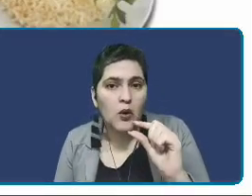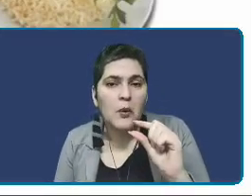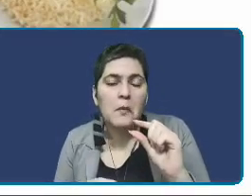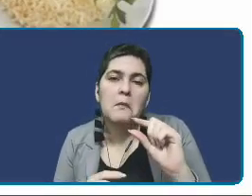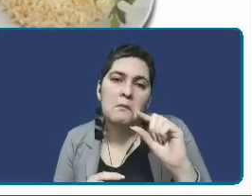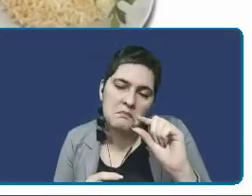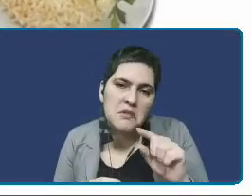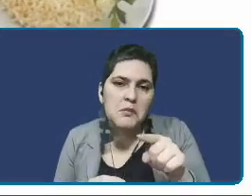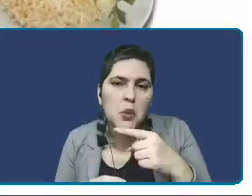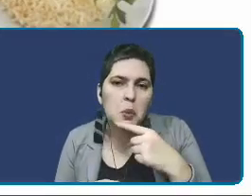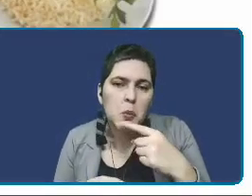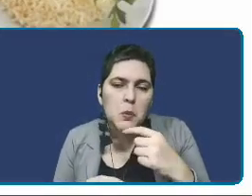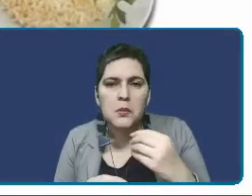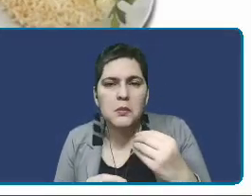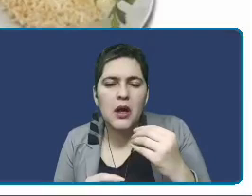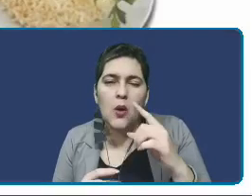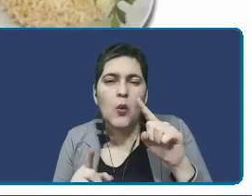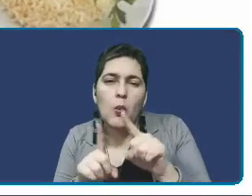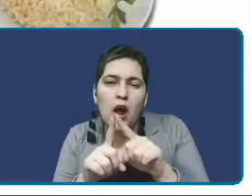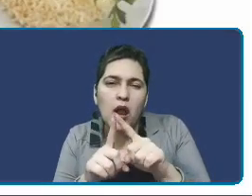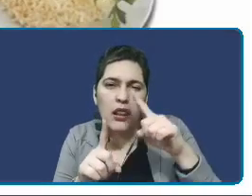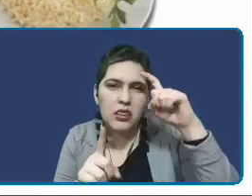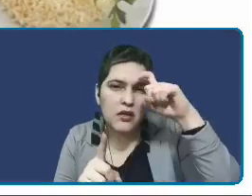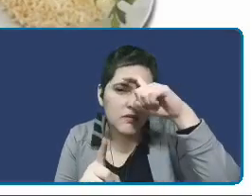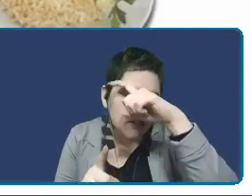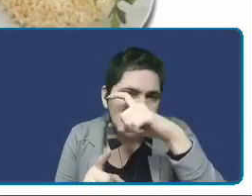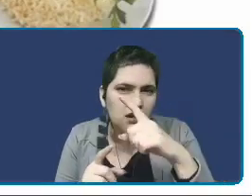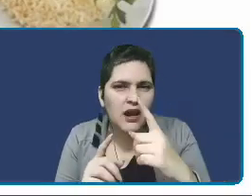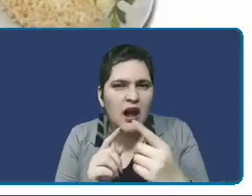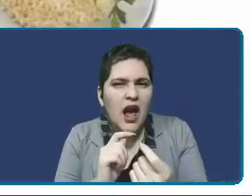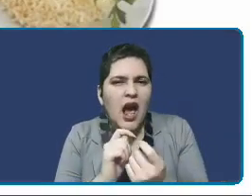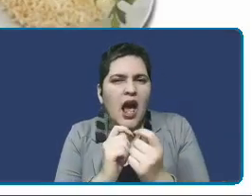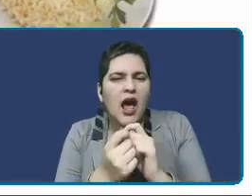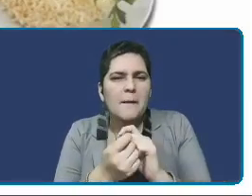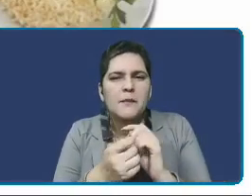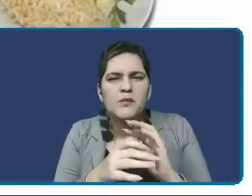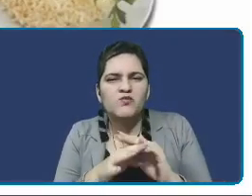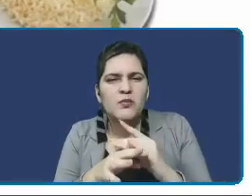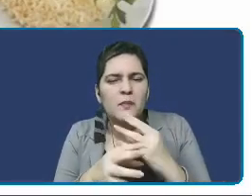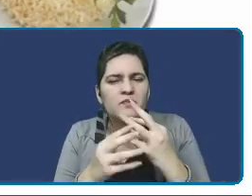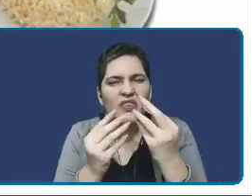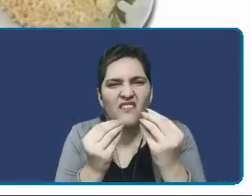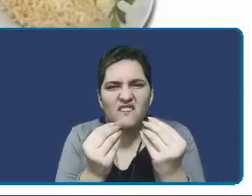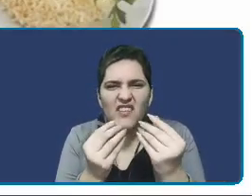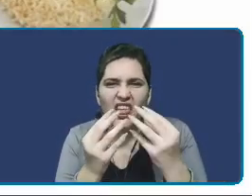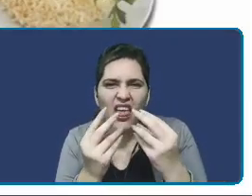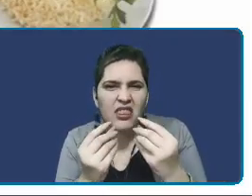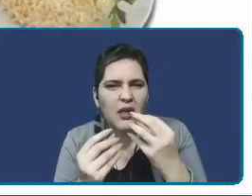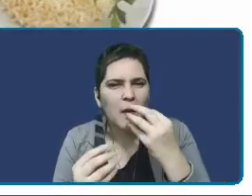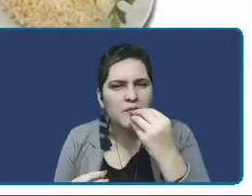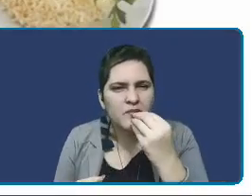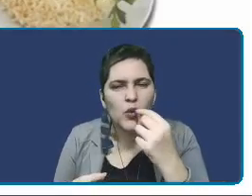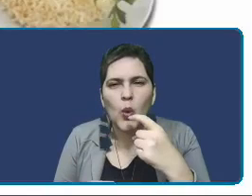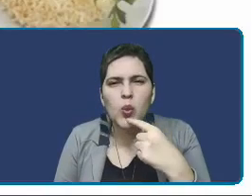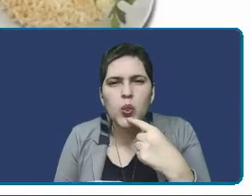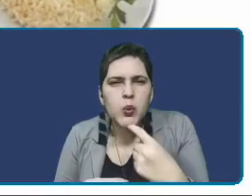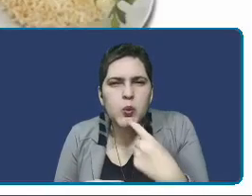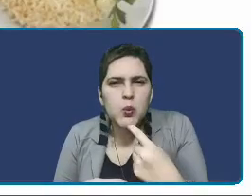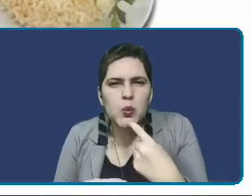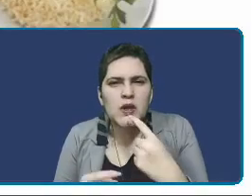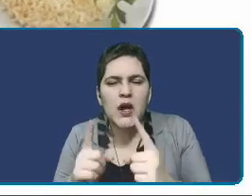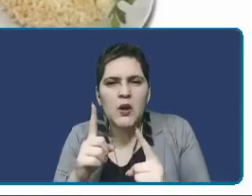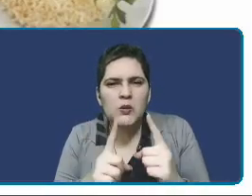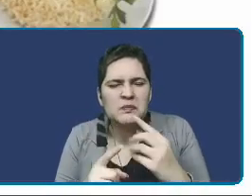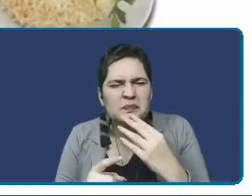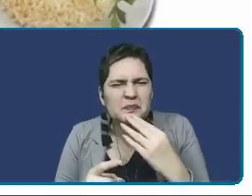igual cuestan cambiar texturas de fruta, las que son más blandas, las que son más duras, las que son más insípidas o las que